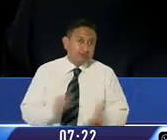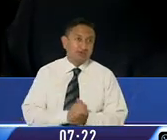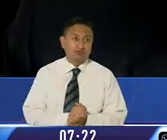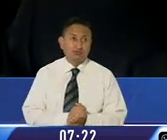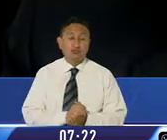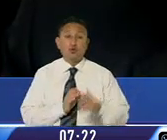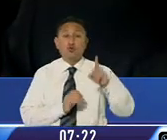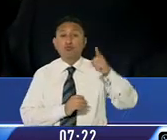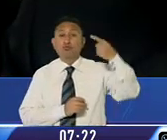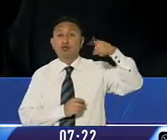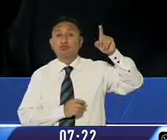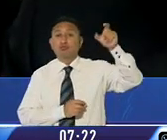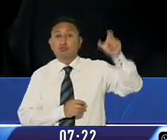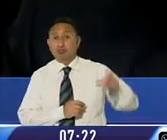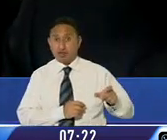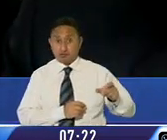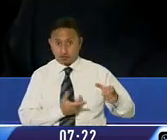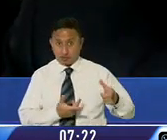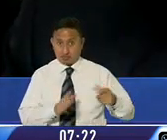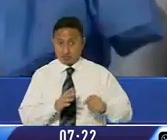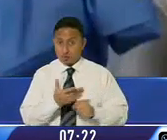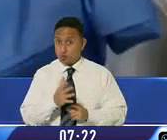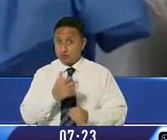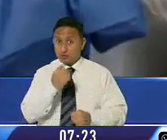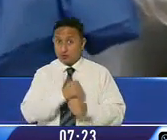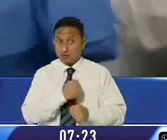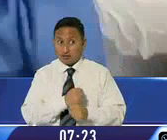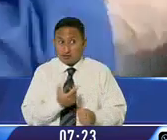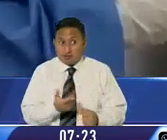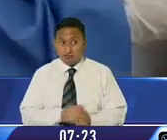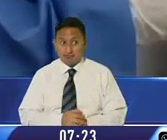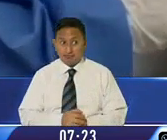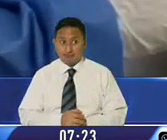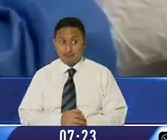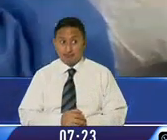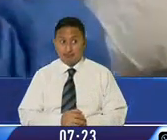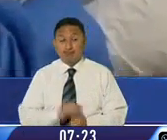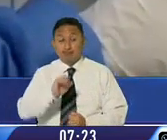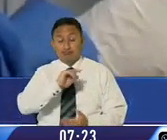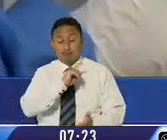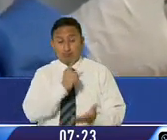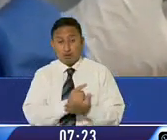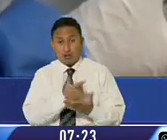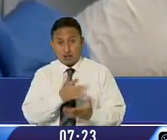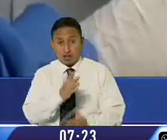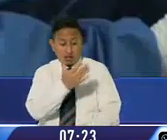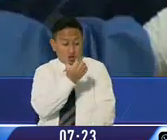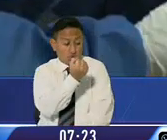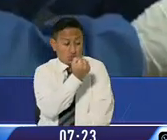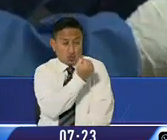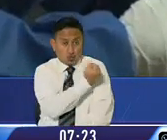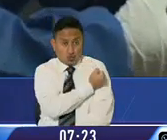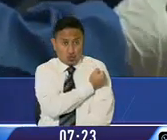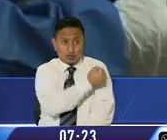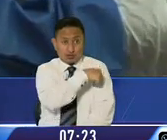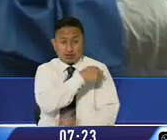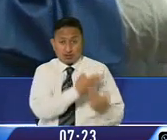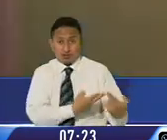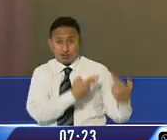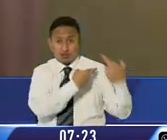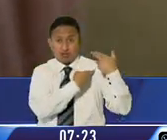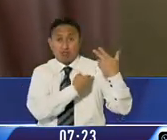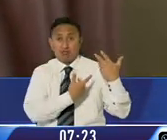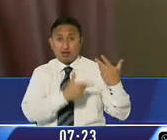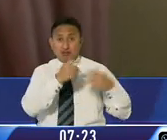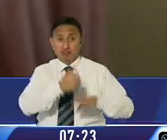Más de 1,000,000 de trabajadores a los que les rebajaron su salario. Sin dejar de desconocer que la vacunación contra el COVID-19 a cargo del régimen